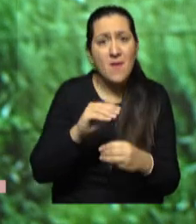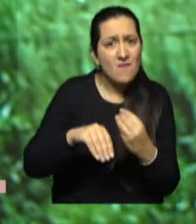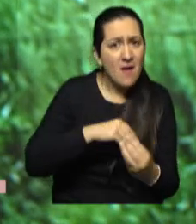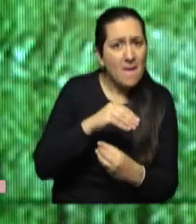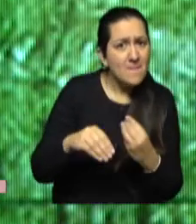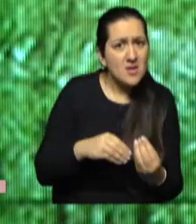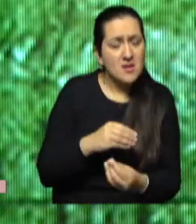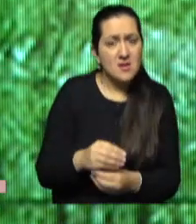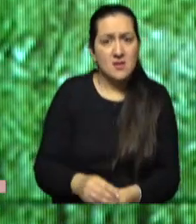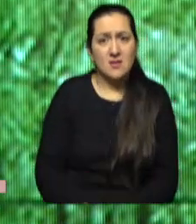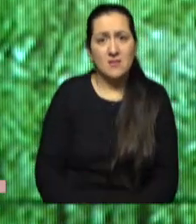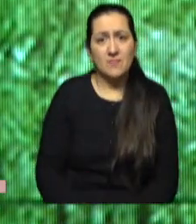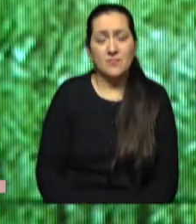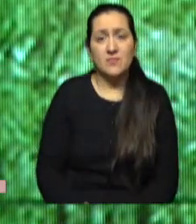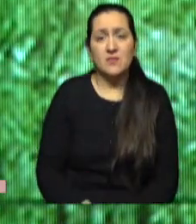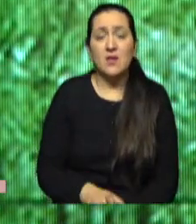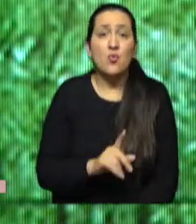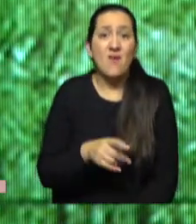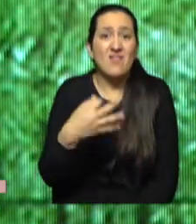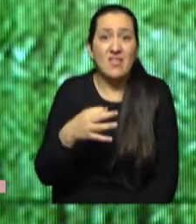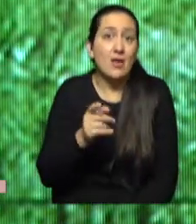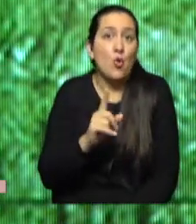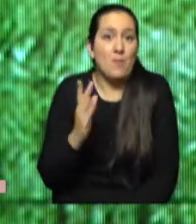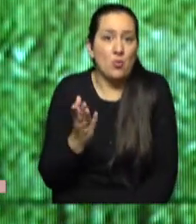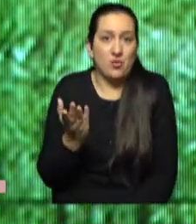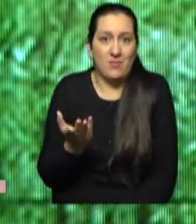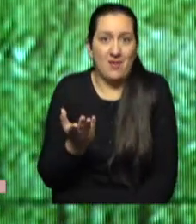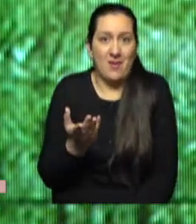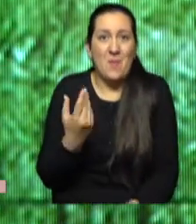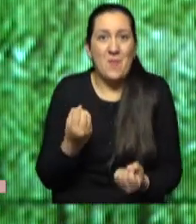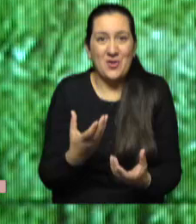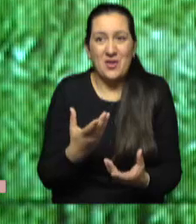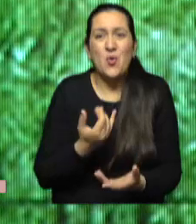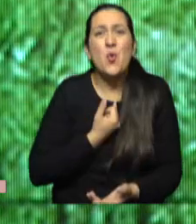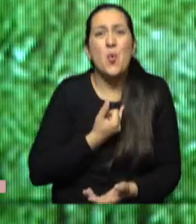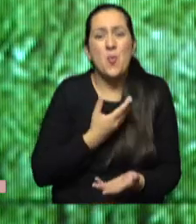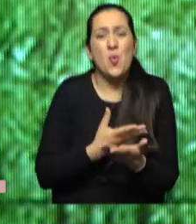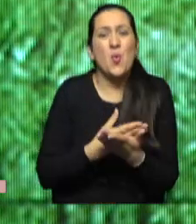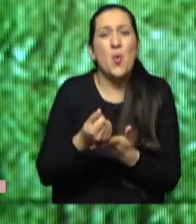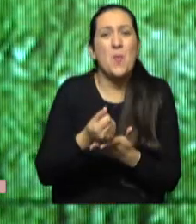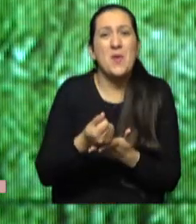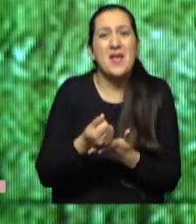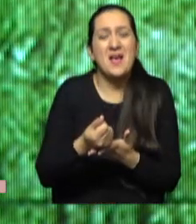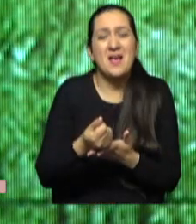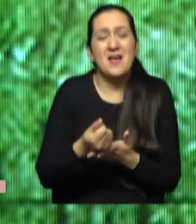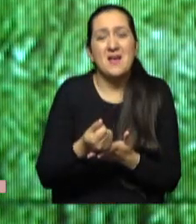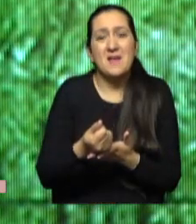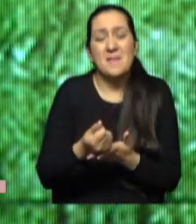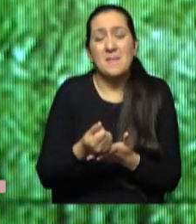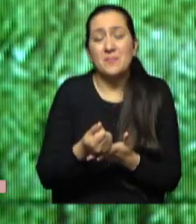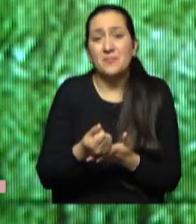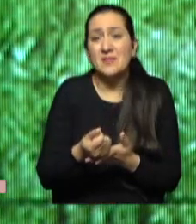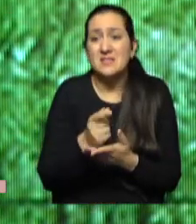No es cierto que no sean productivas porque nadie compra y sigue comprando y sigue comprando sobre el mismo inmueble